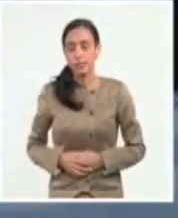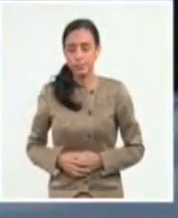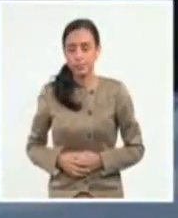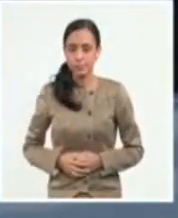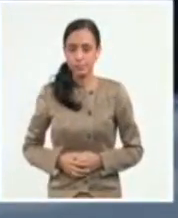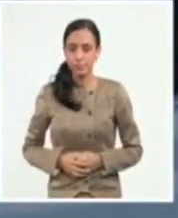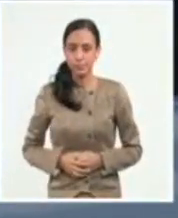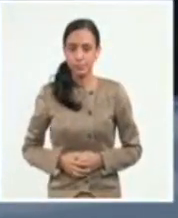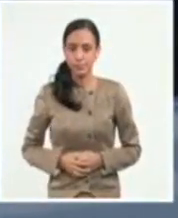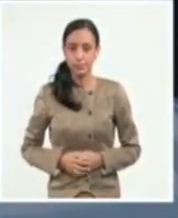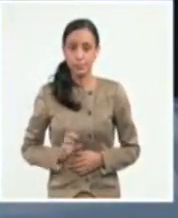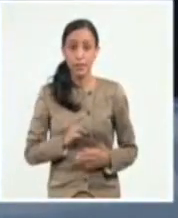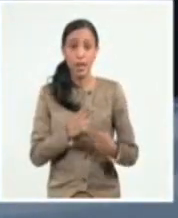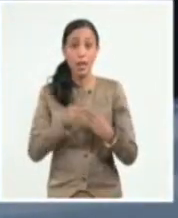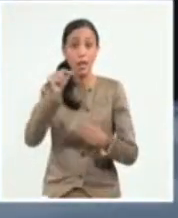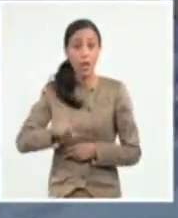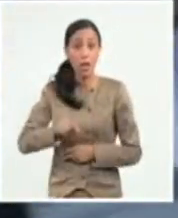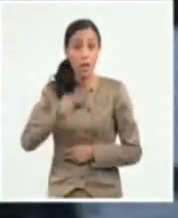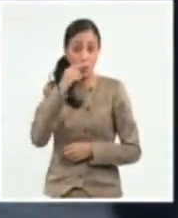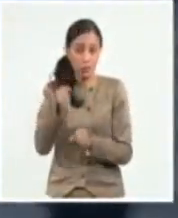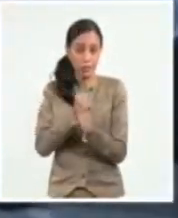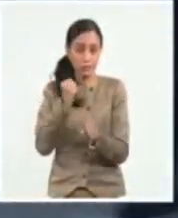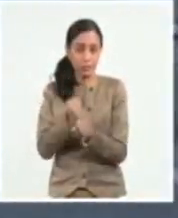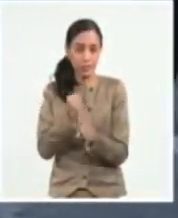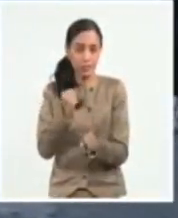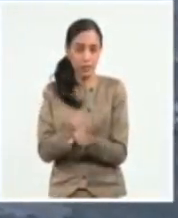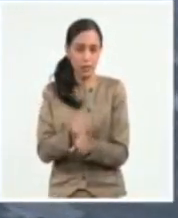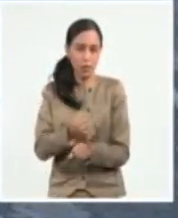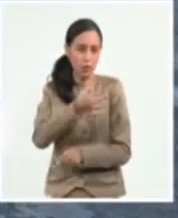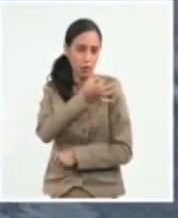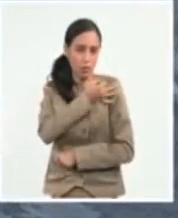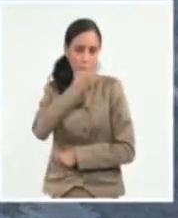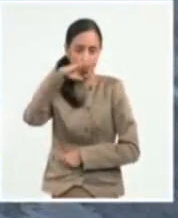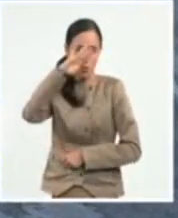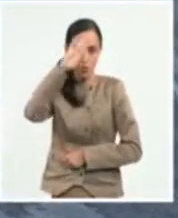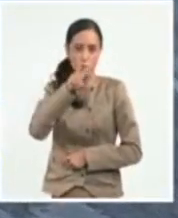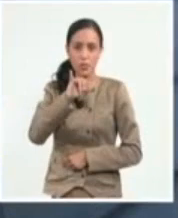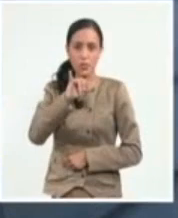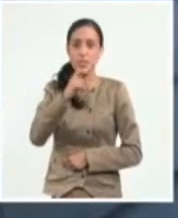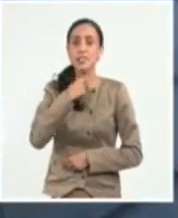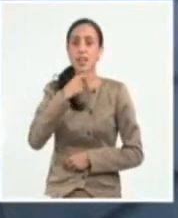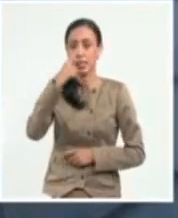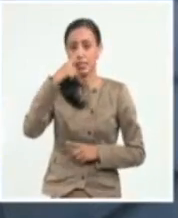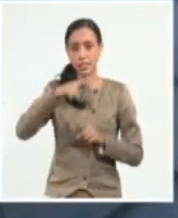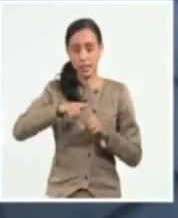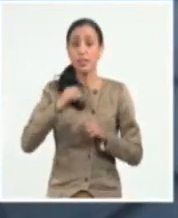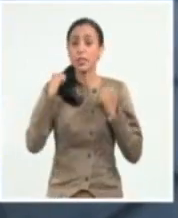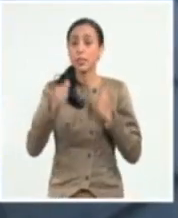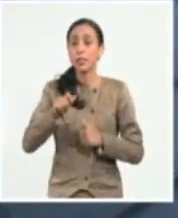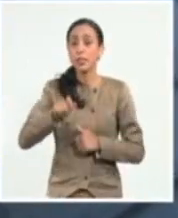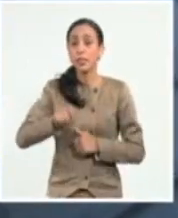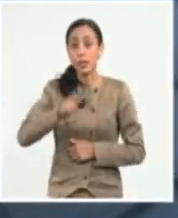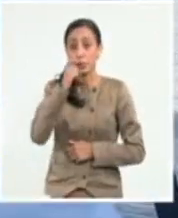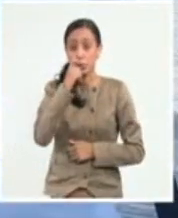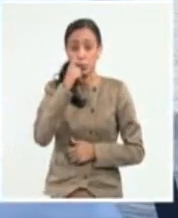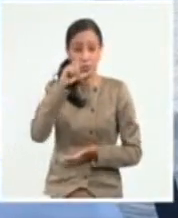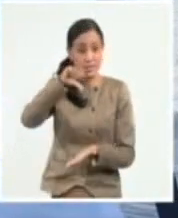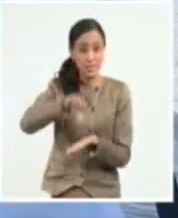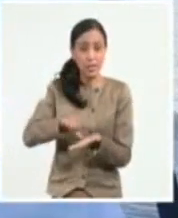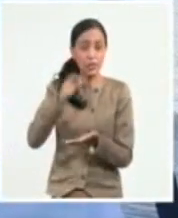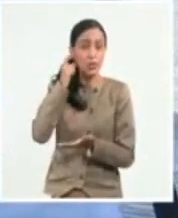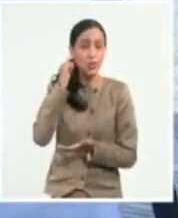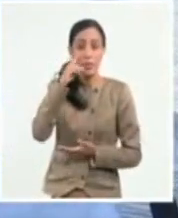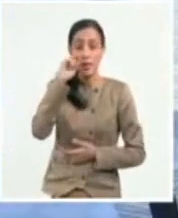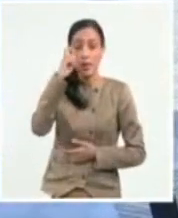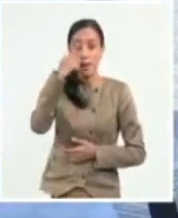el héroe del trabajo de la república de cuba vicente pérez quien como director del instituto finlay de